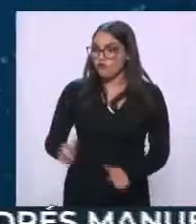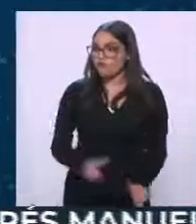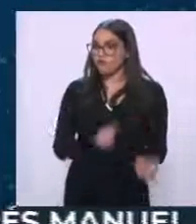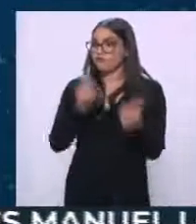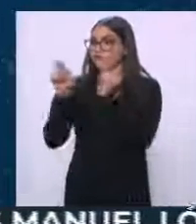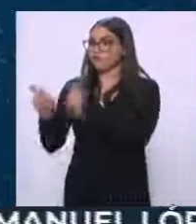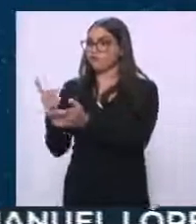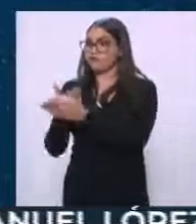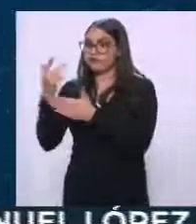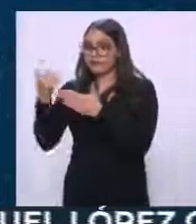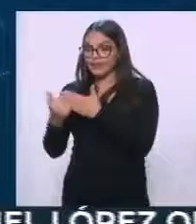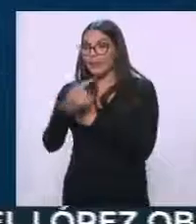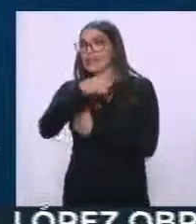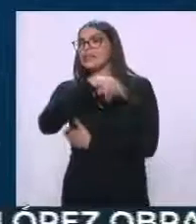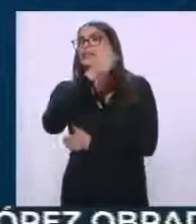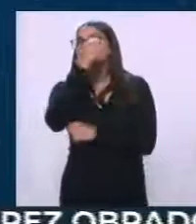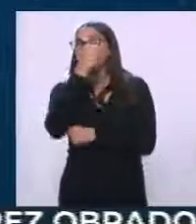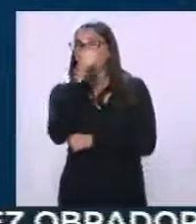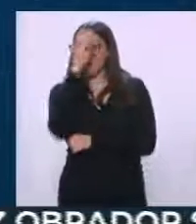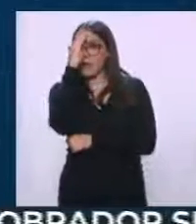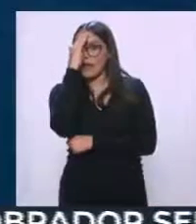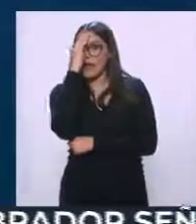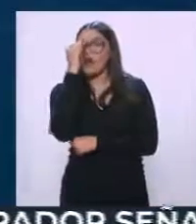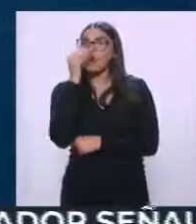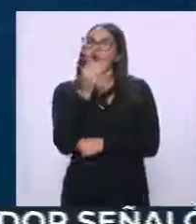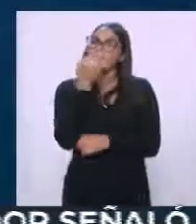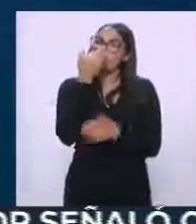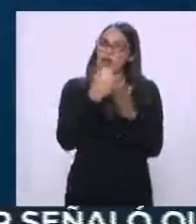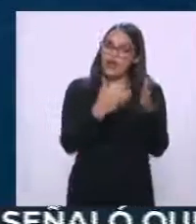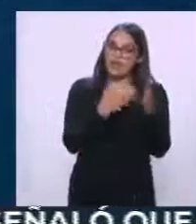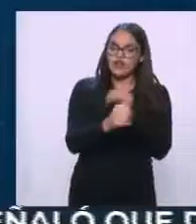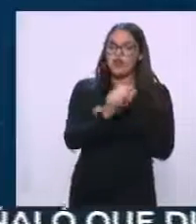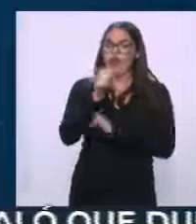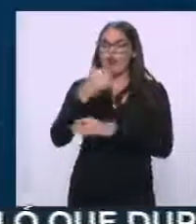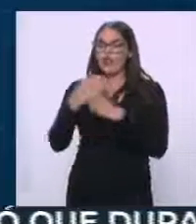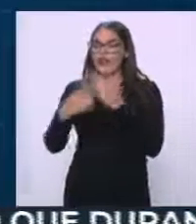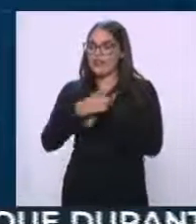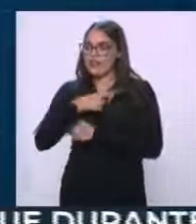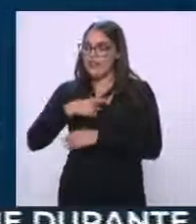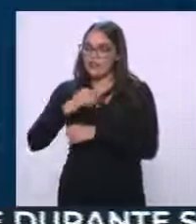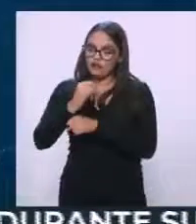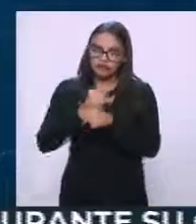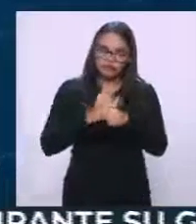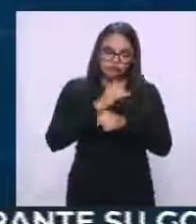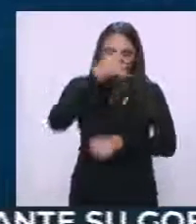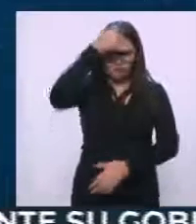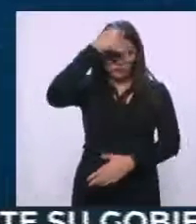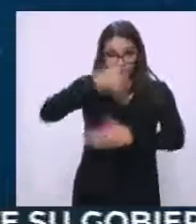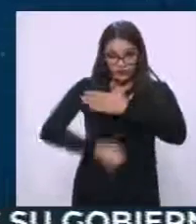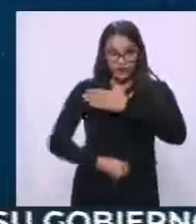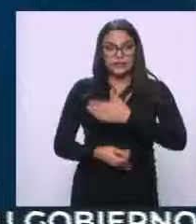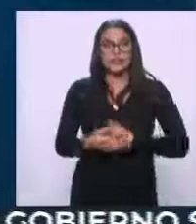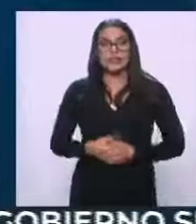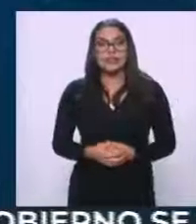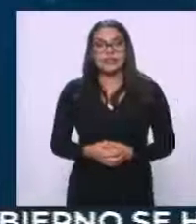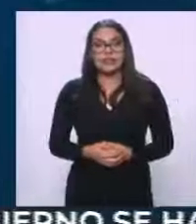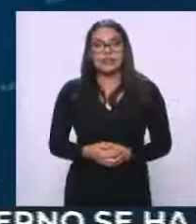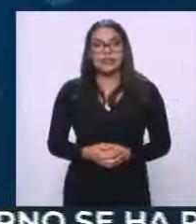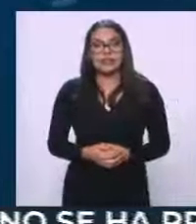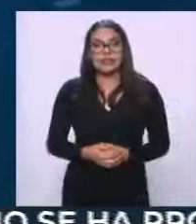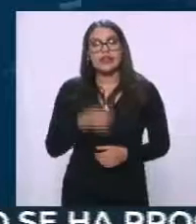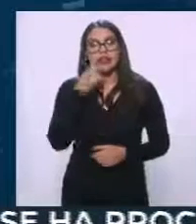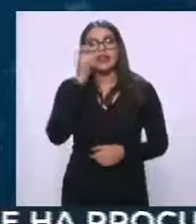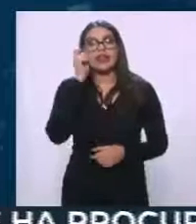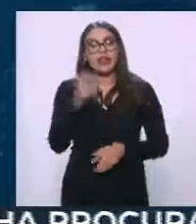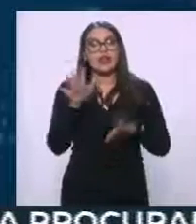entonces consideran que hay otros elementos que analizar, pero lo que estaban cuestionando es un elemento de forma que en estricto